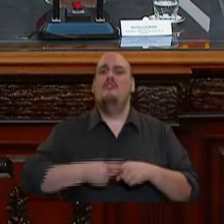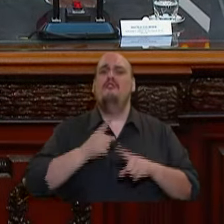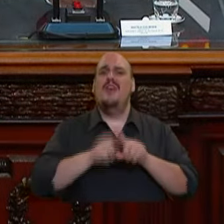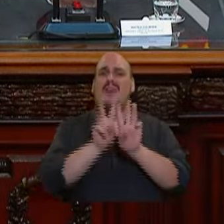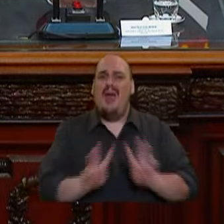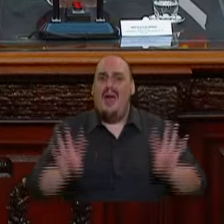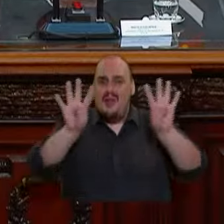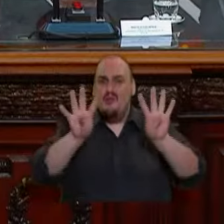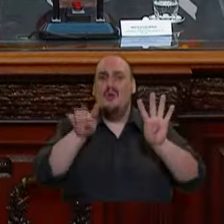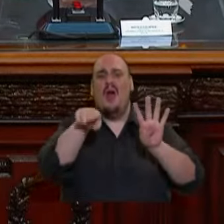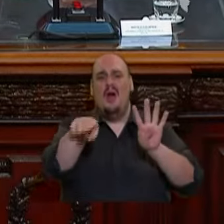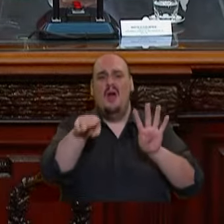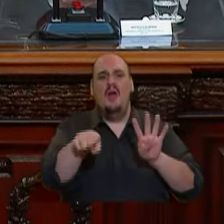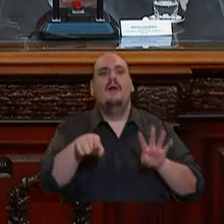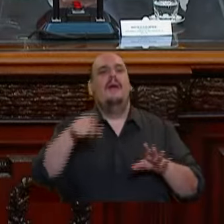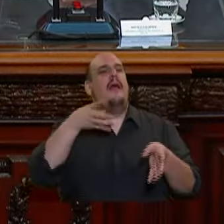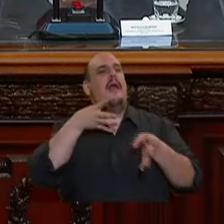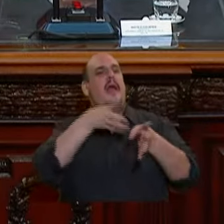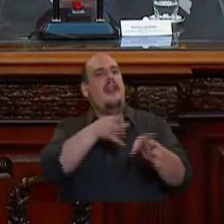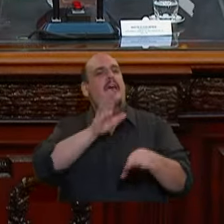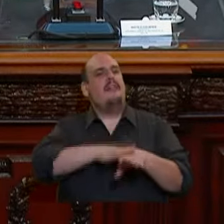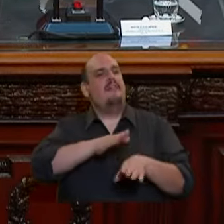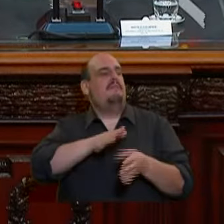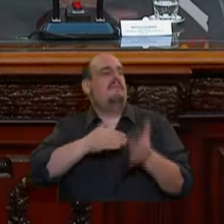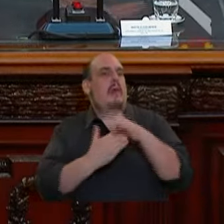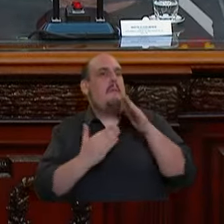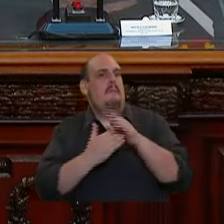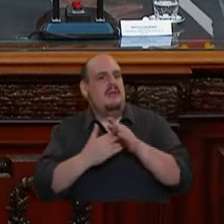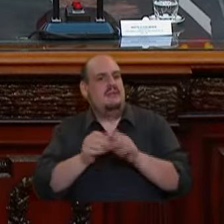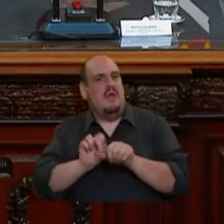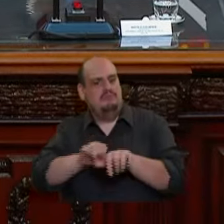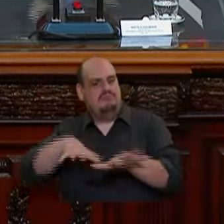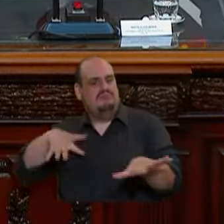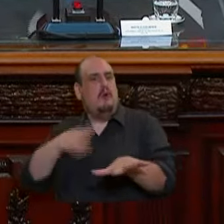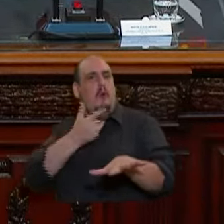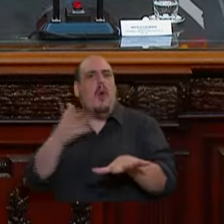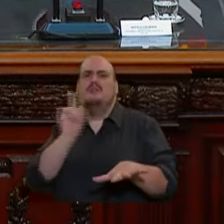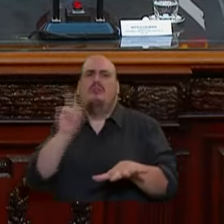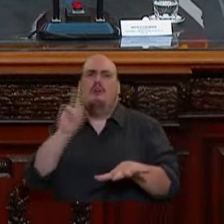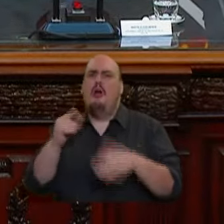guerra no depende de la cantidad de soldados, sino de las fuerzas que vienen del cielo.